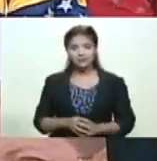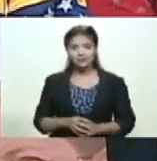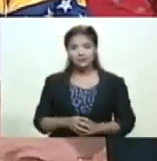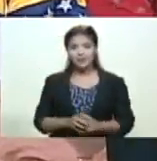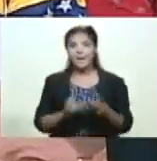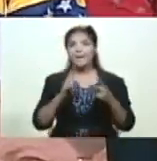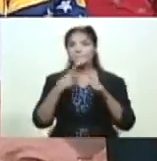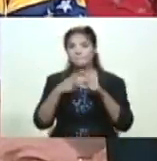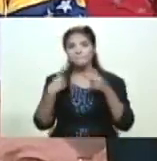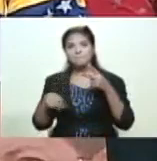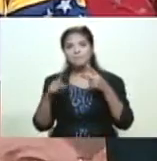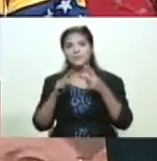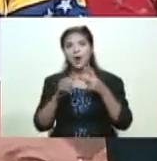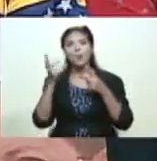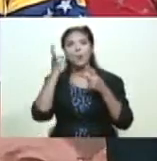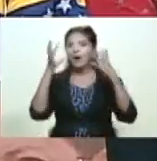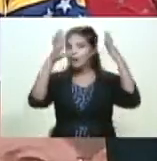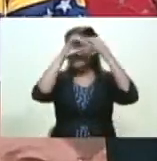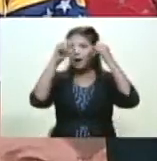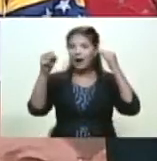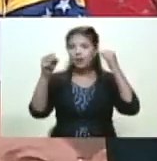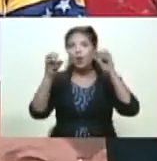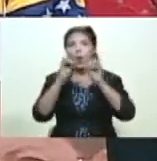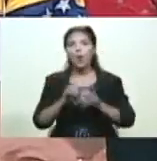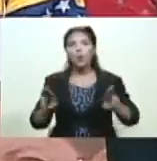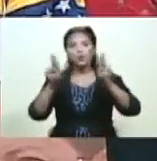la embajadora ante Naciones Unidas,